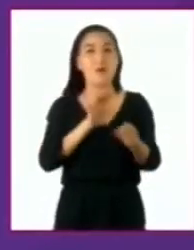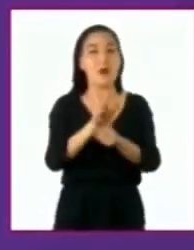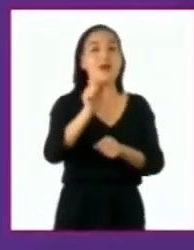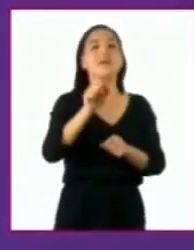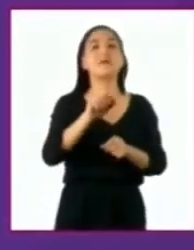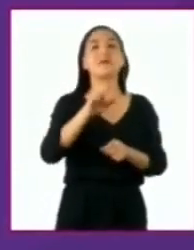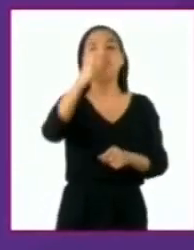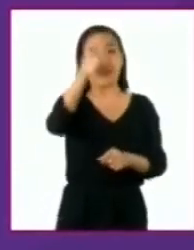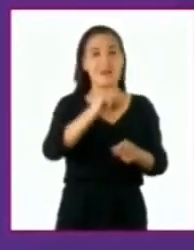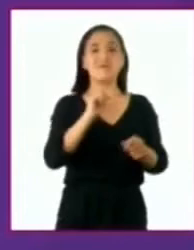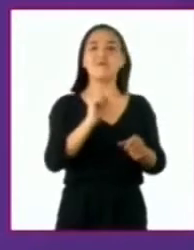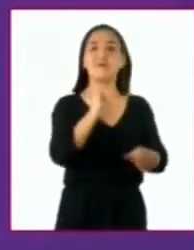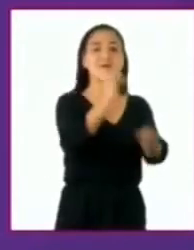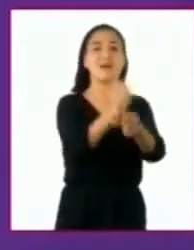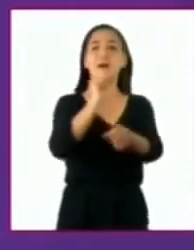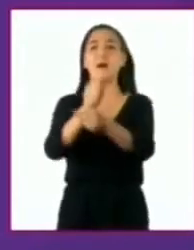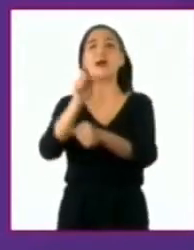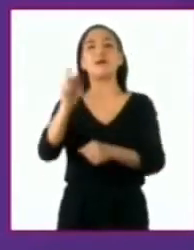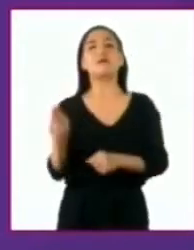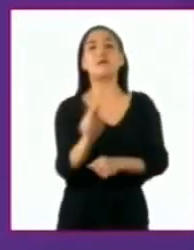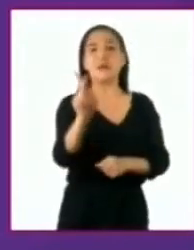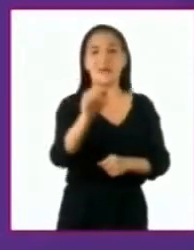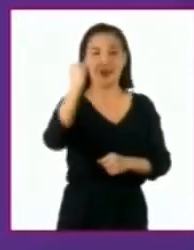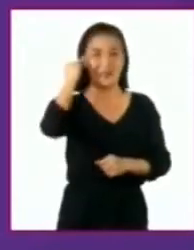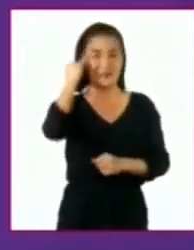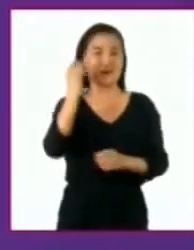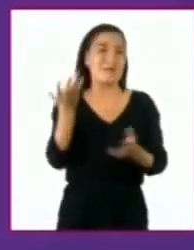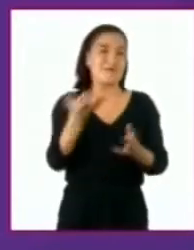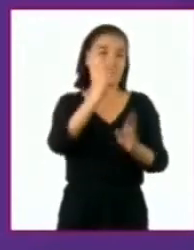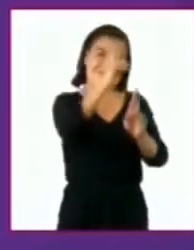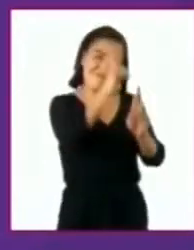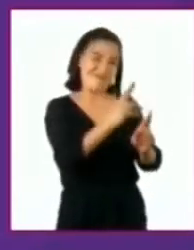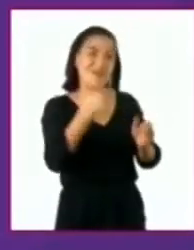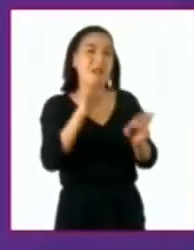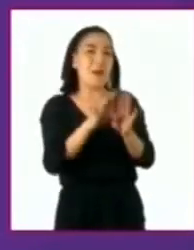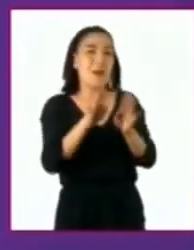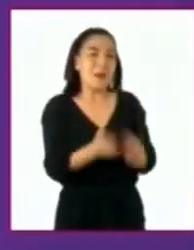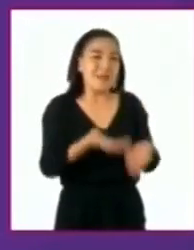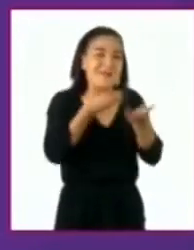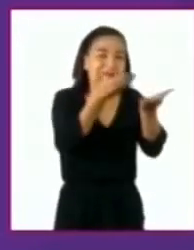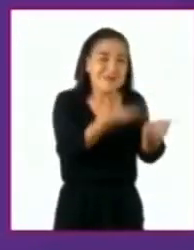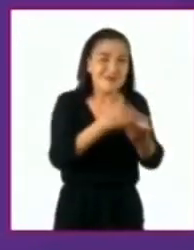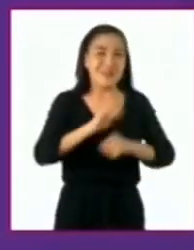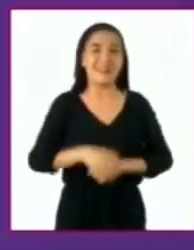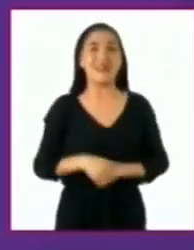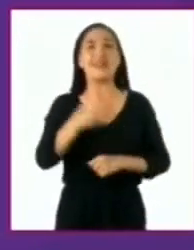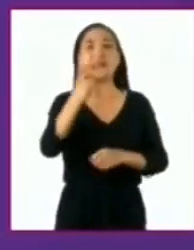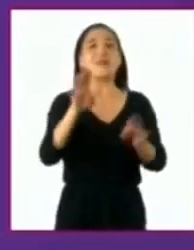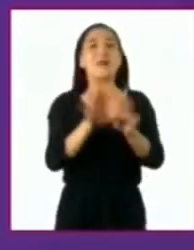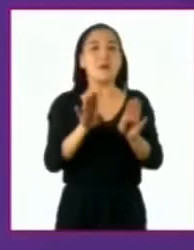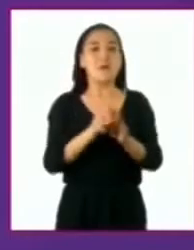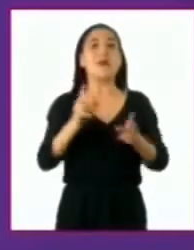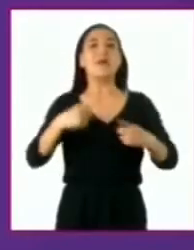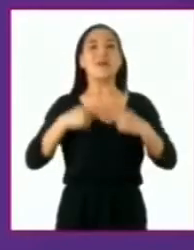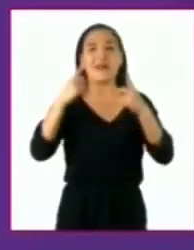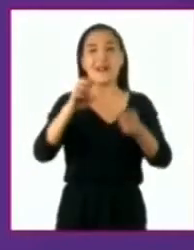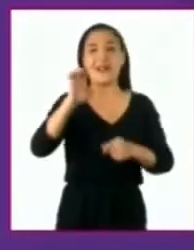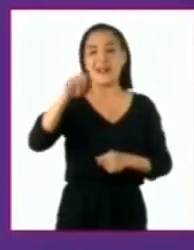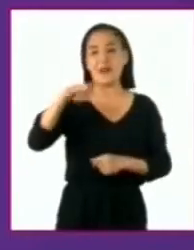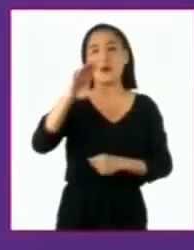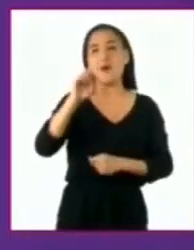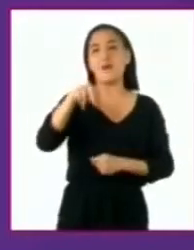de indios como encomiendas. Estos conquistadores reciben el nombre de